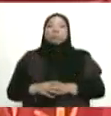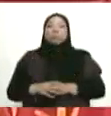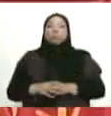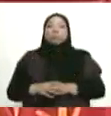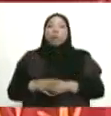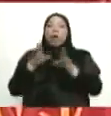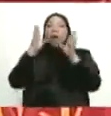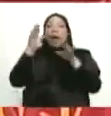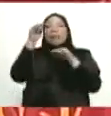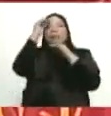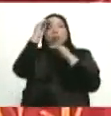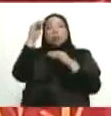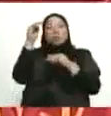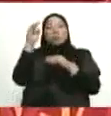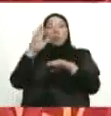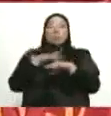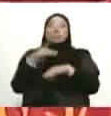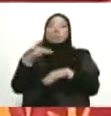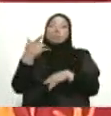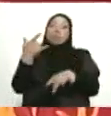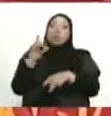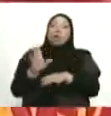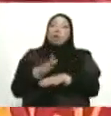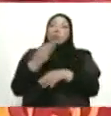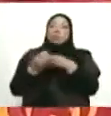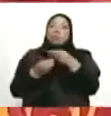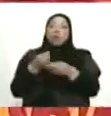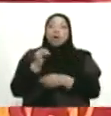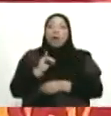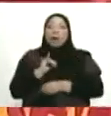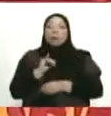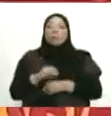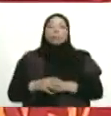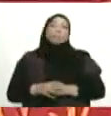para atenderlas, porque esa es una de las prioridades que tenemos.